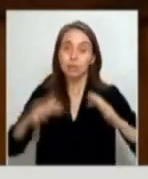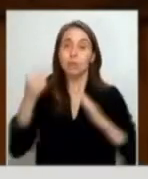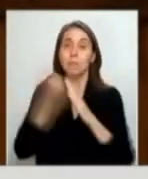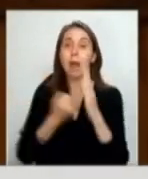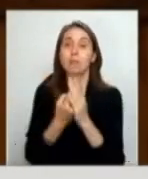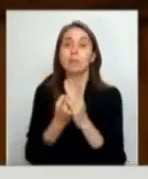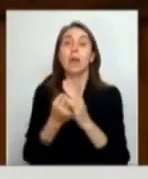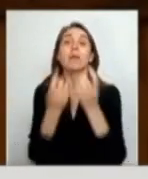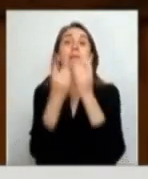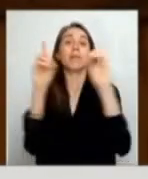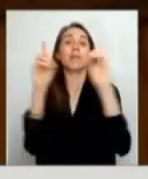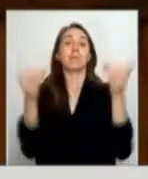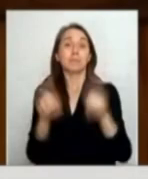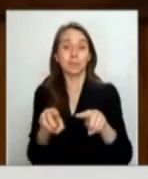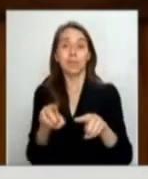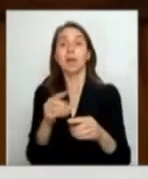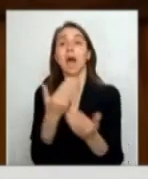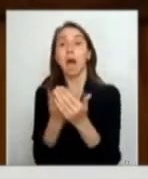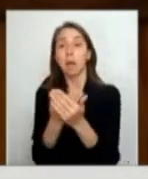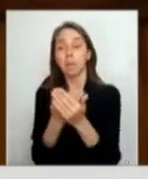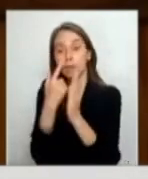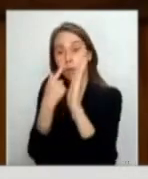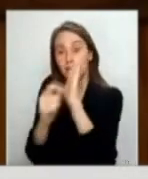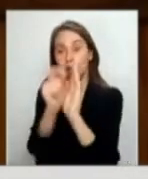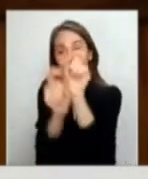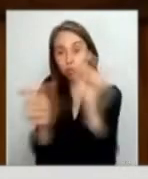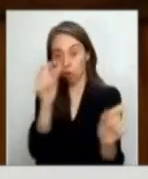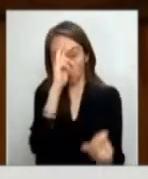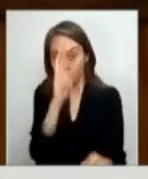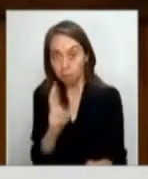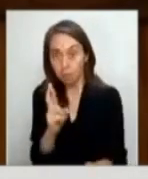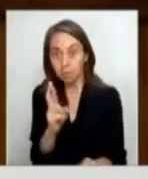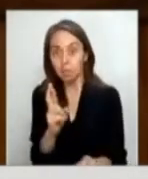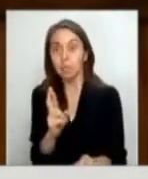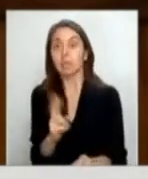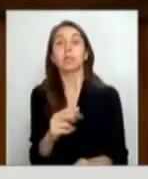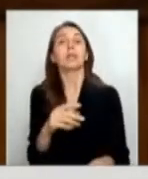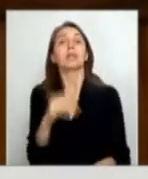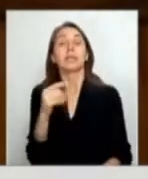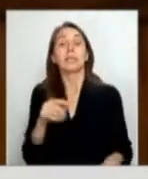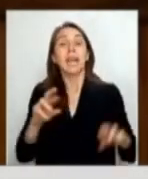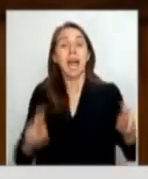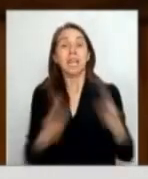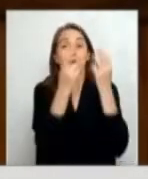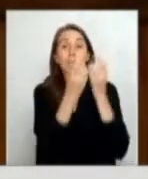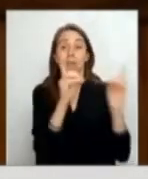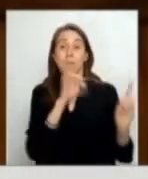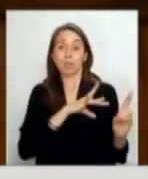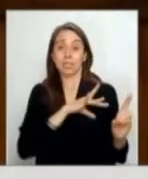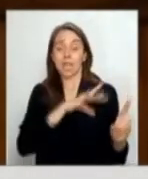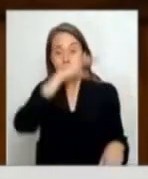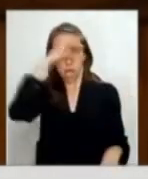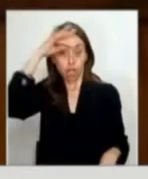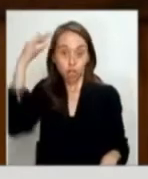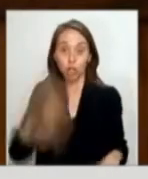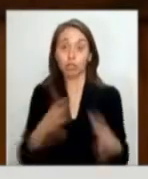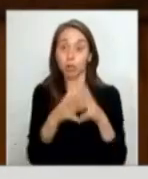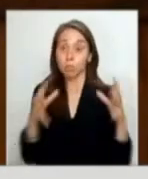y homenajear. Por lo tanto, dado que costó mucho recuperar la democracia, es nuestro deber